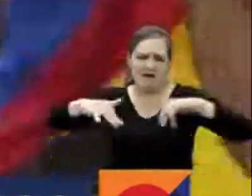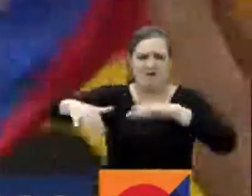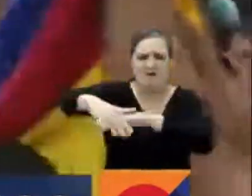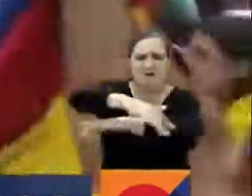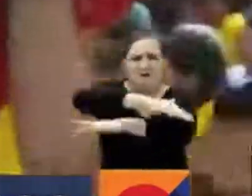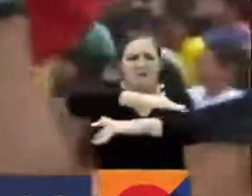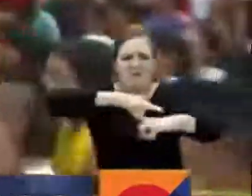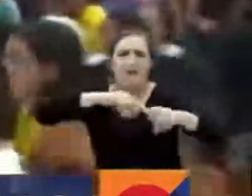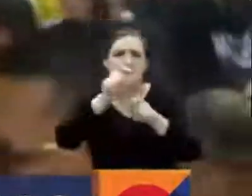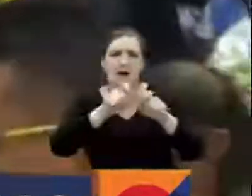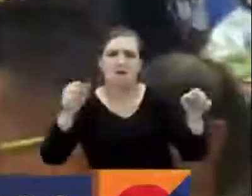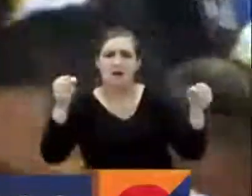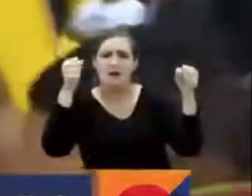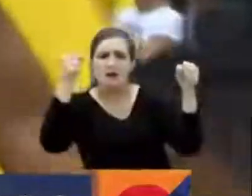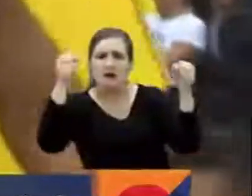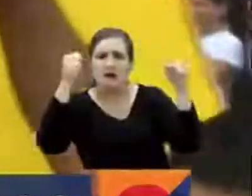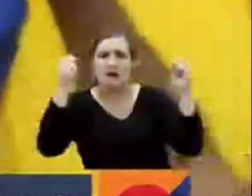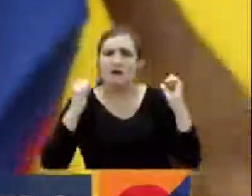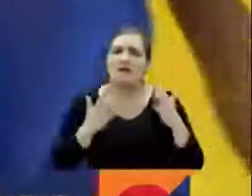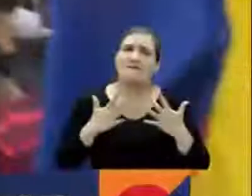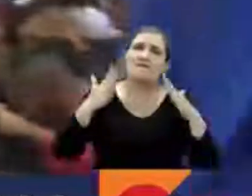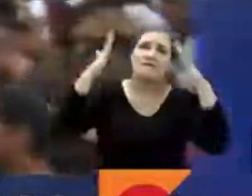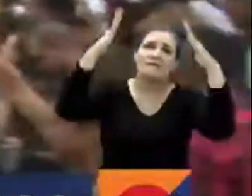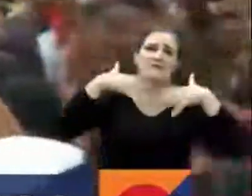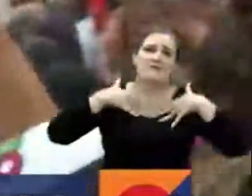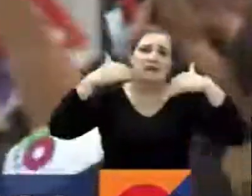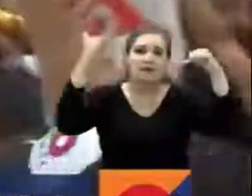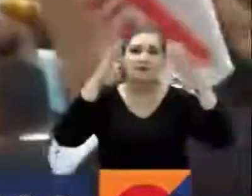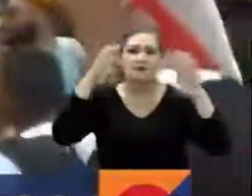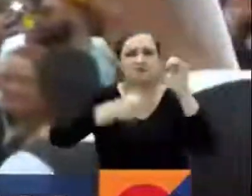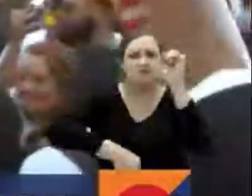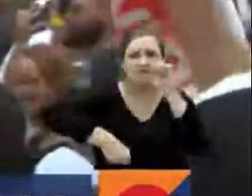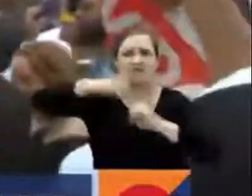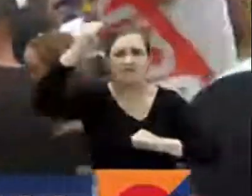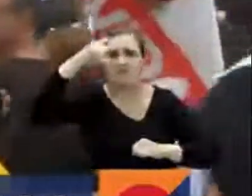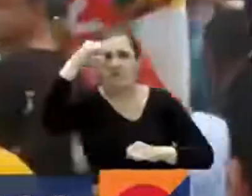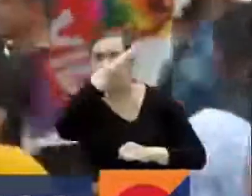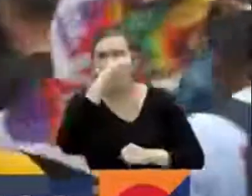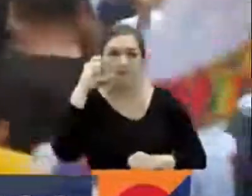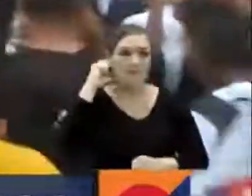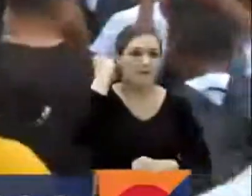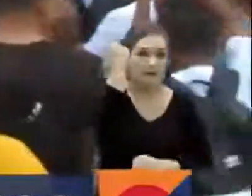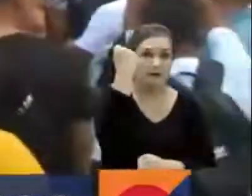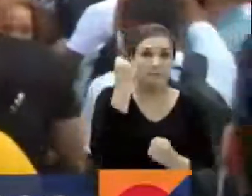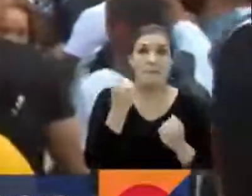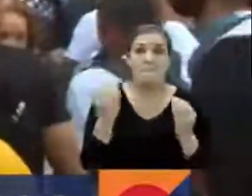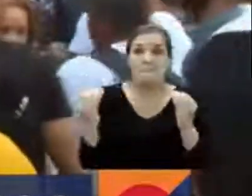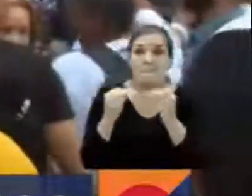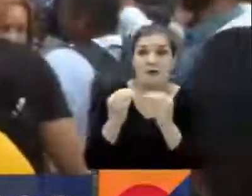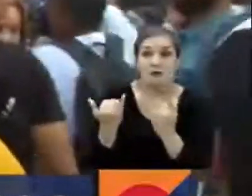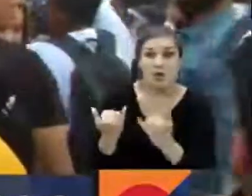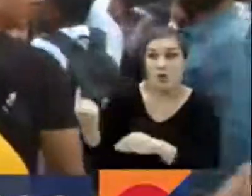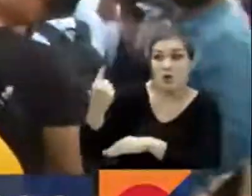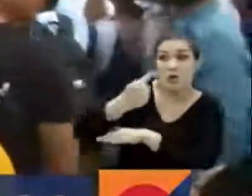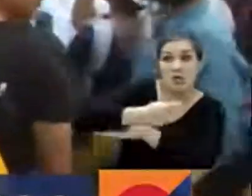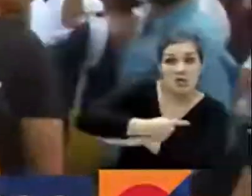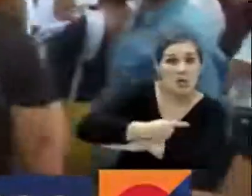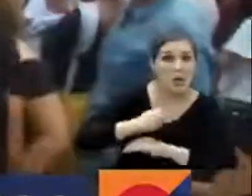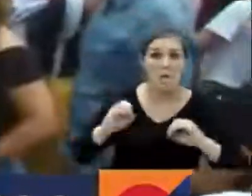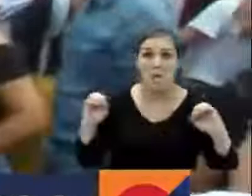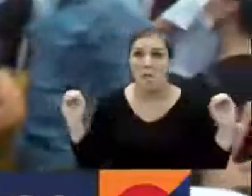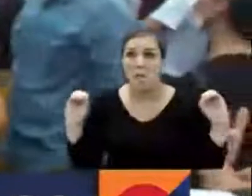para precisamente festejar el triunfo, y también se ha conocido que a lo largo del día de hoy pues no han pasado